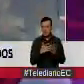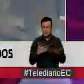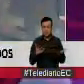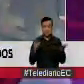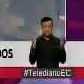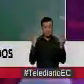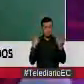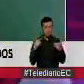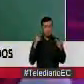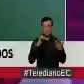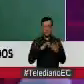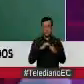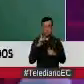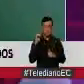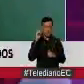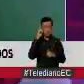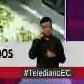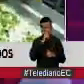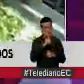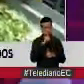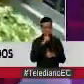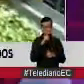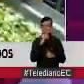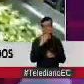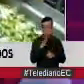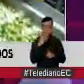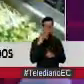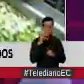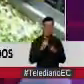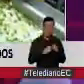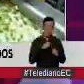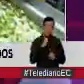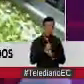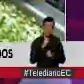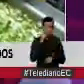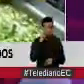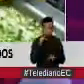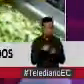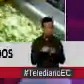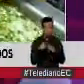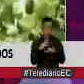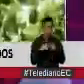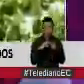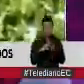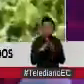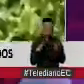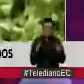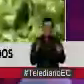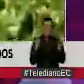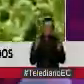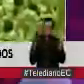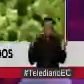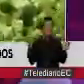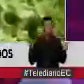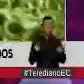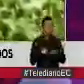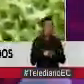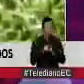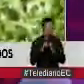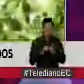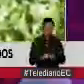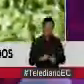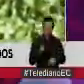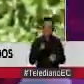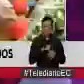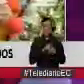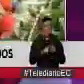que a pesar de las dificultades que hemos tenido durante estos ya 14 años sin un acuerdo comercial, hemos logrado mantener de alguna forma